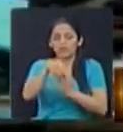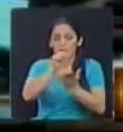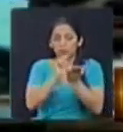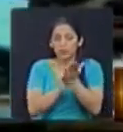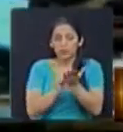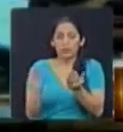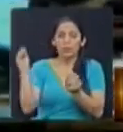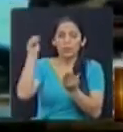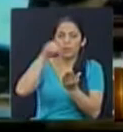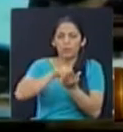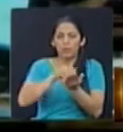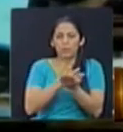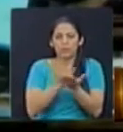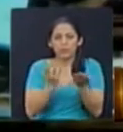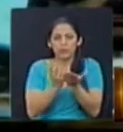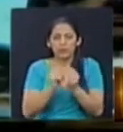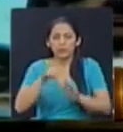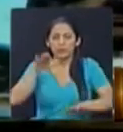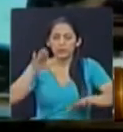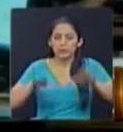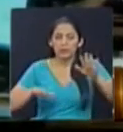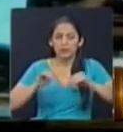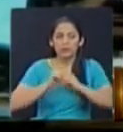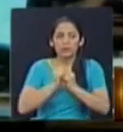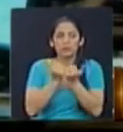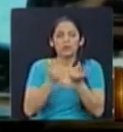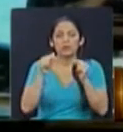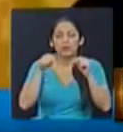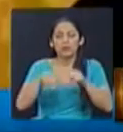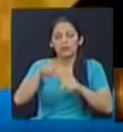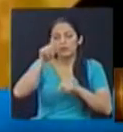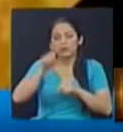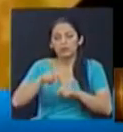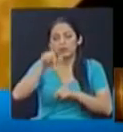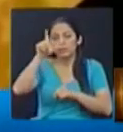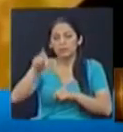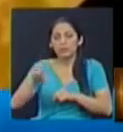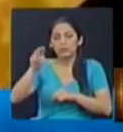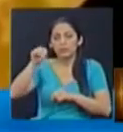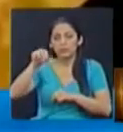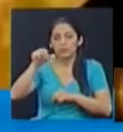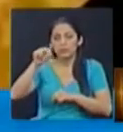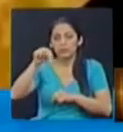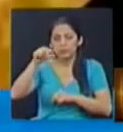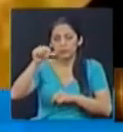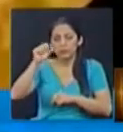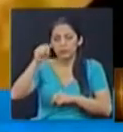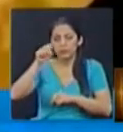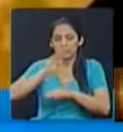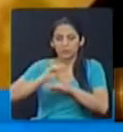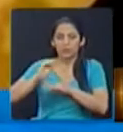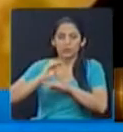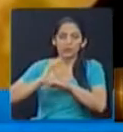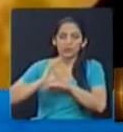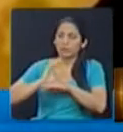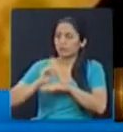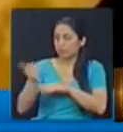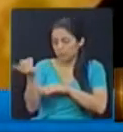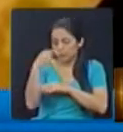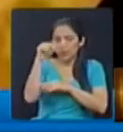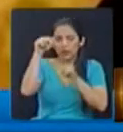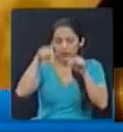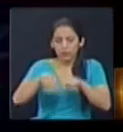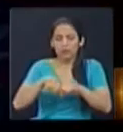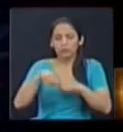el análisis de una probable convocatoria a este espacio para Eduardo Mangas, quien a ese momento aún se desempeñaba